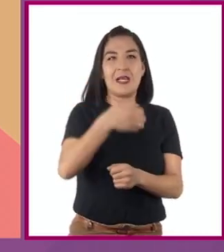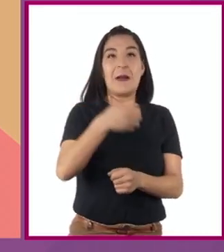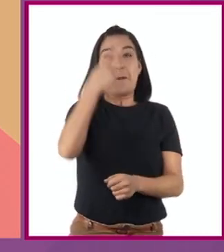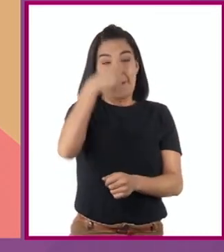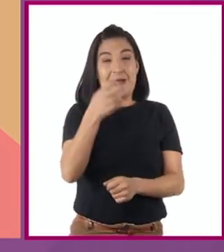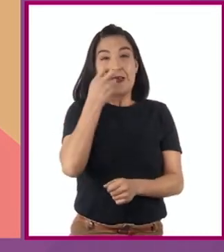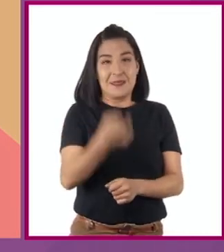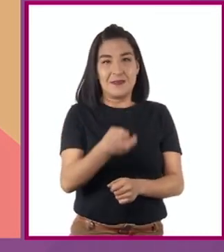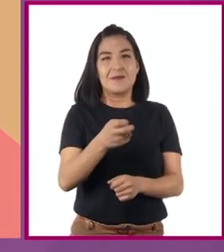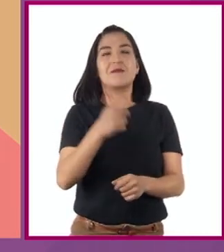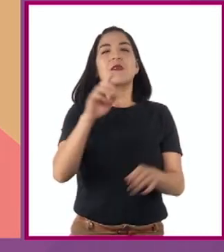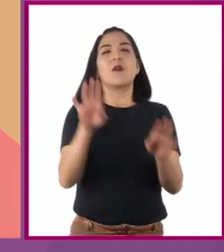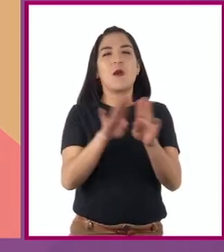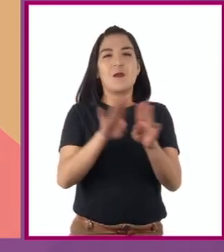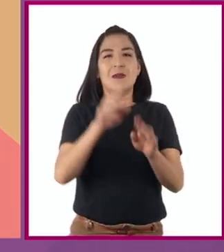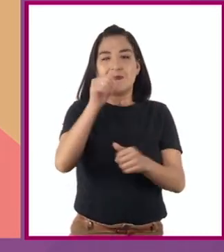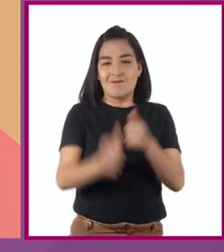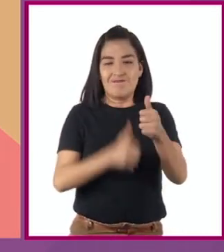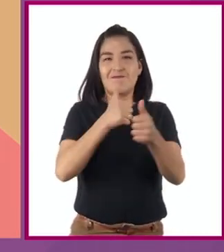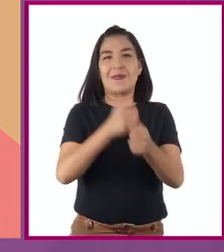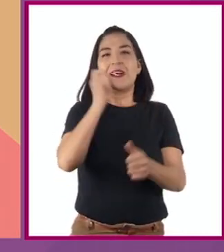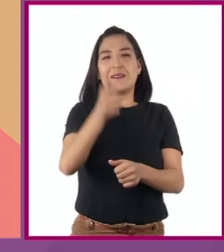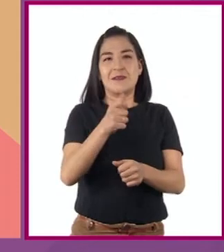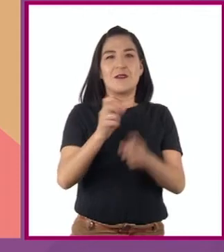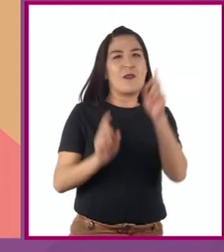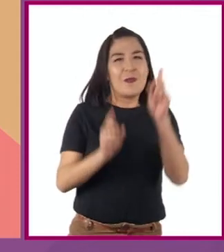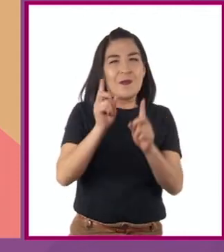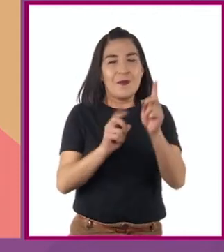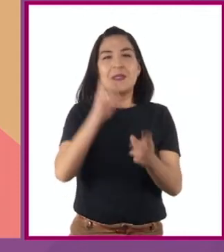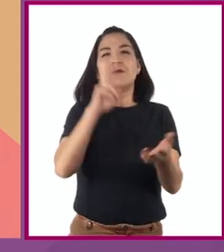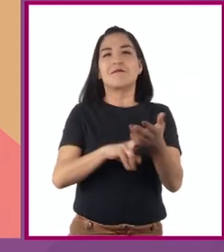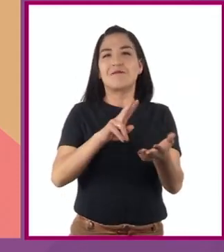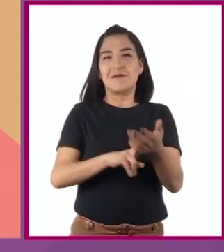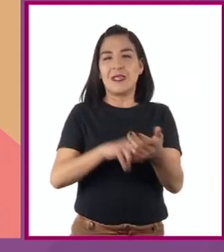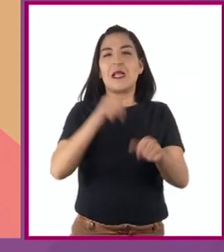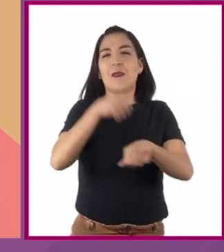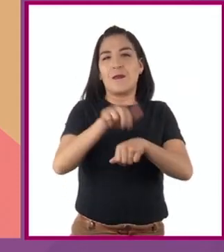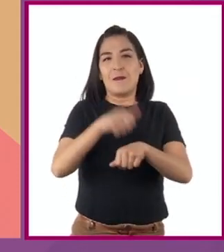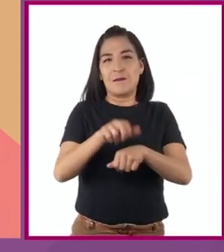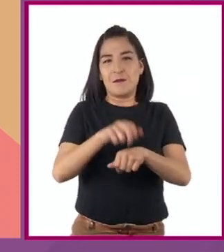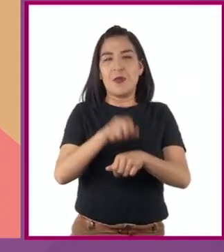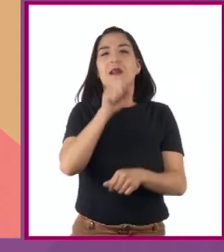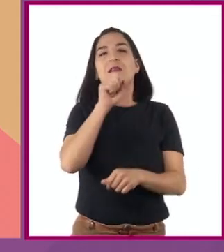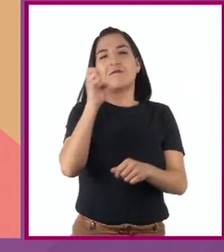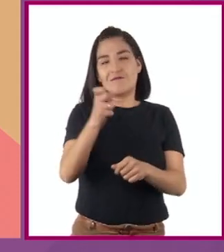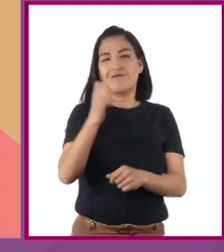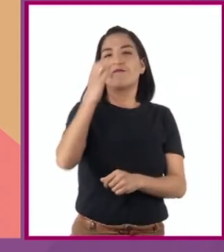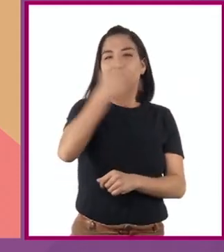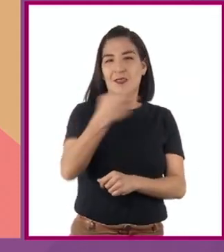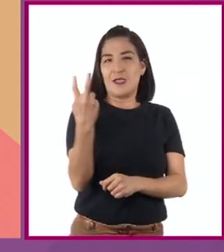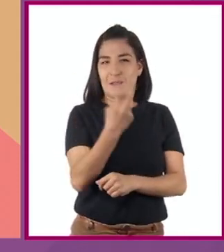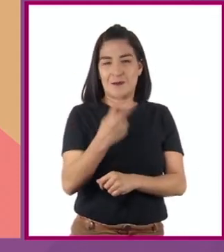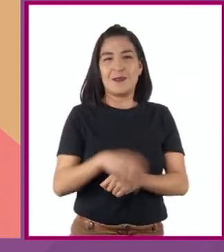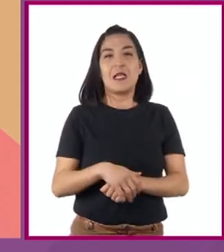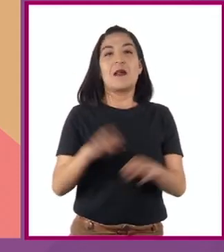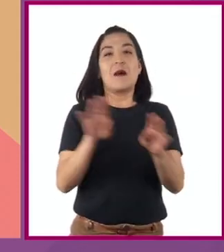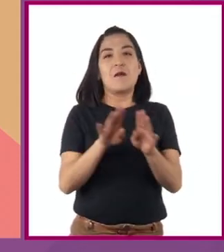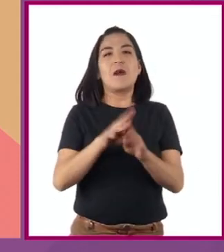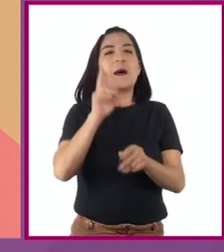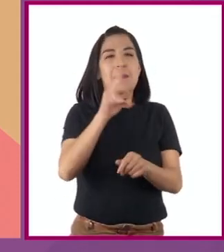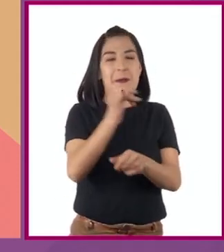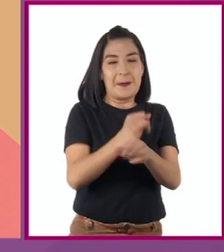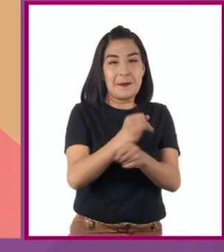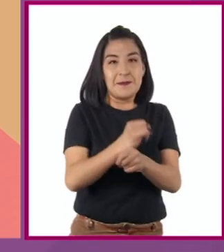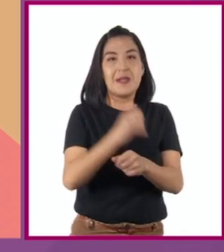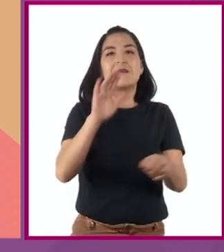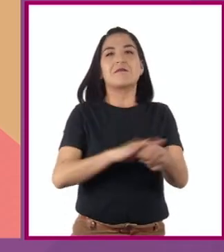ello, reemplazamos las incógnitas por sus valores numéricos en ambas ecuaciones y verificamos que